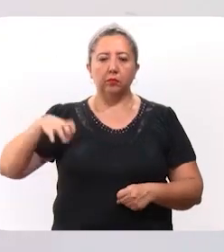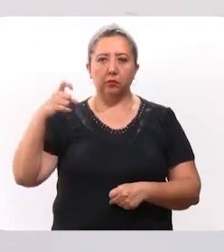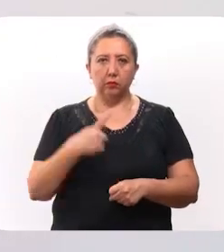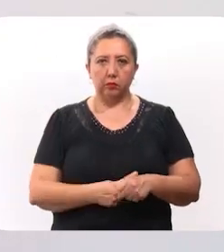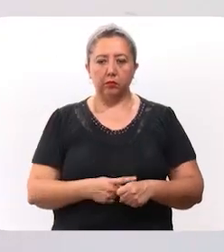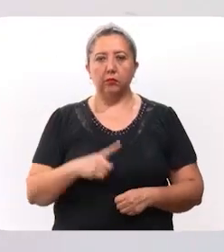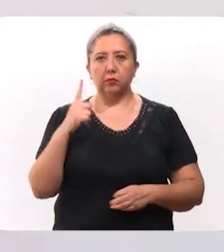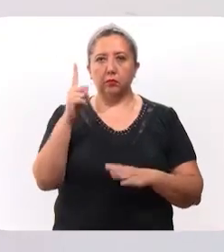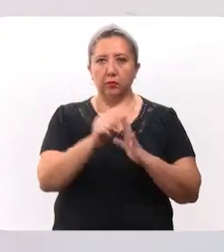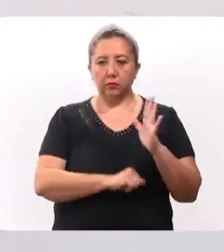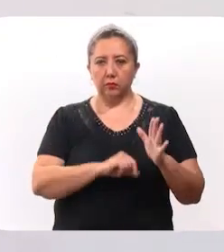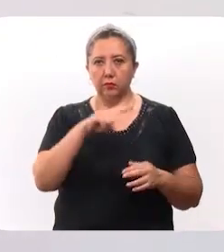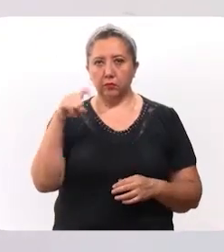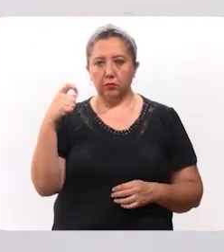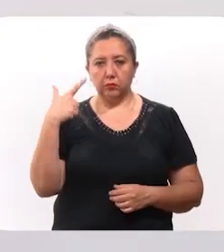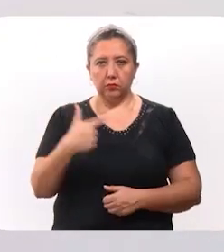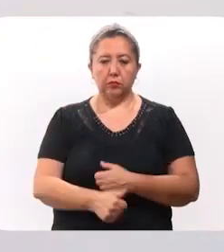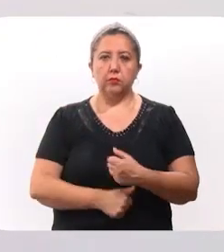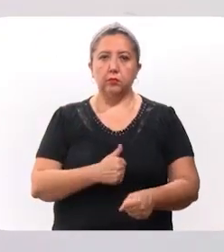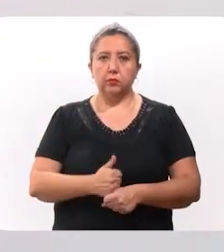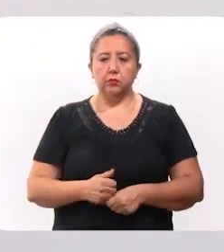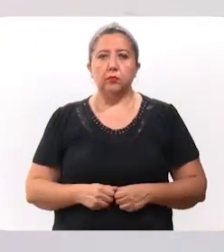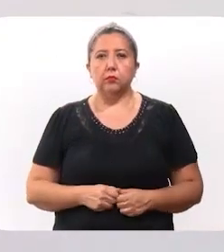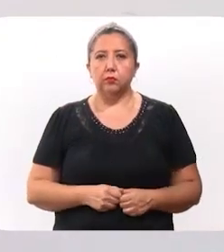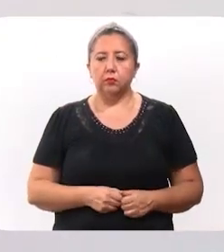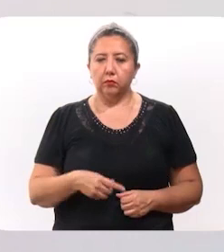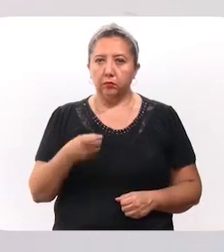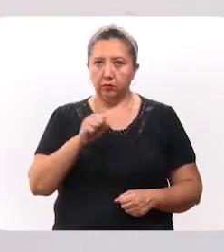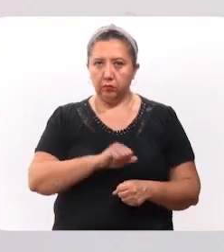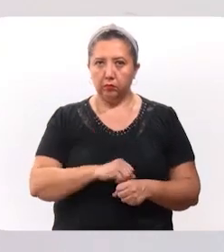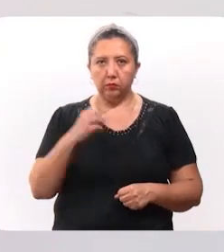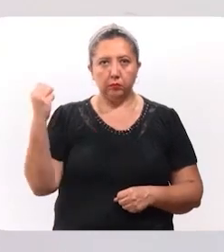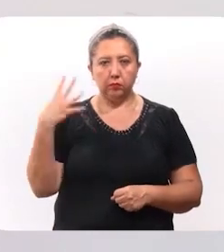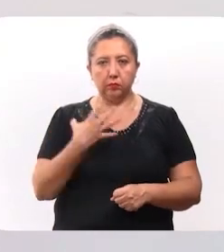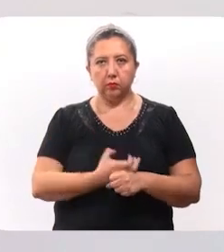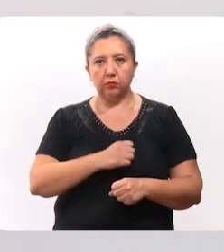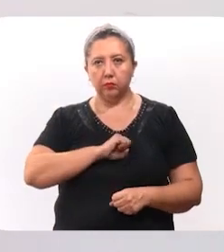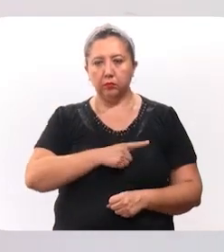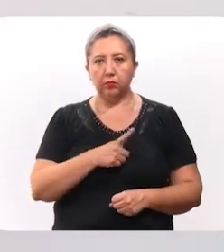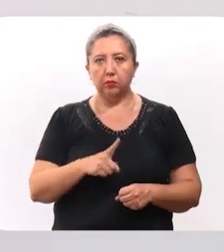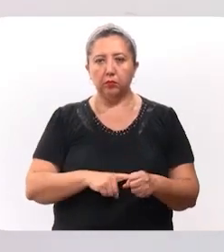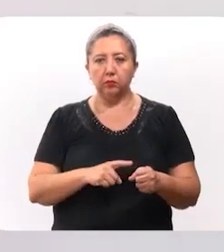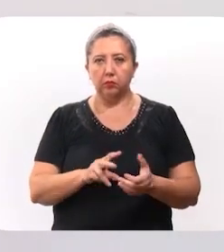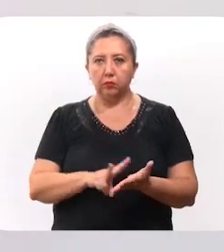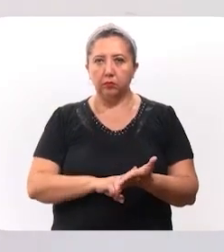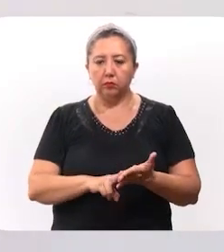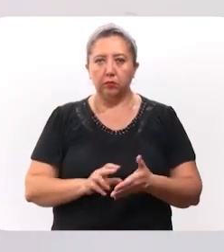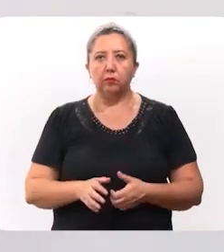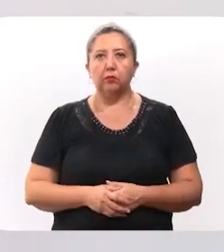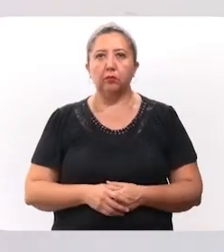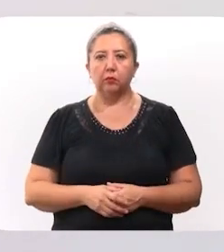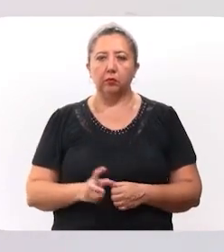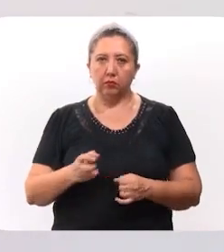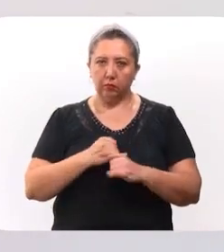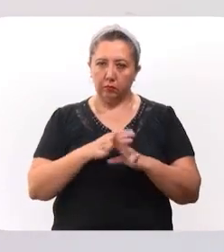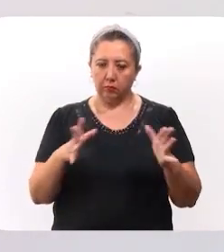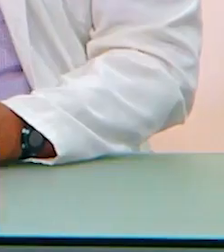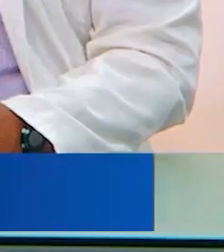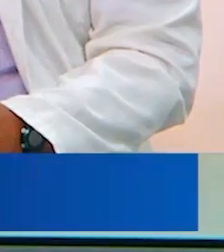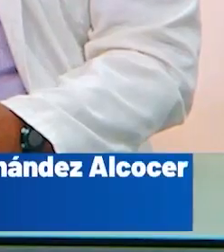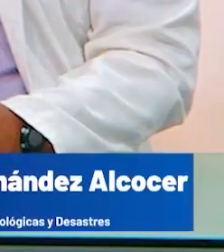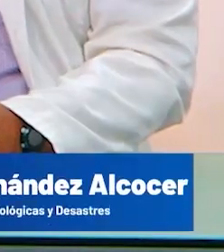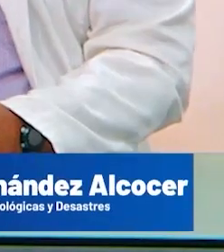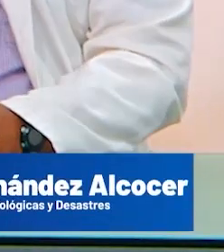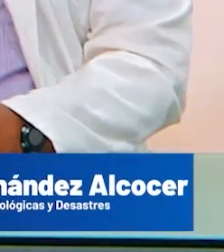rango de edad de los casos es de 1 mes a 107 años. Los indicadores semanales del Semáforo Estatal de Salud marcan color verde. Hasta aquí mi reporte